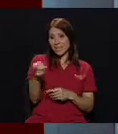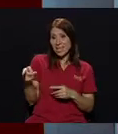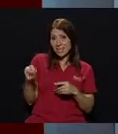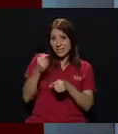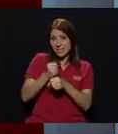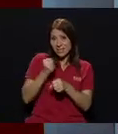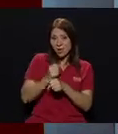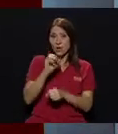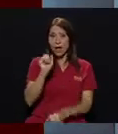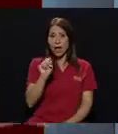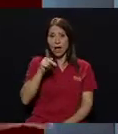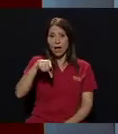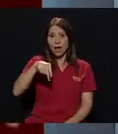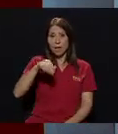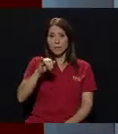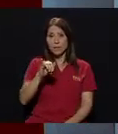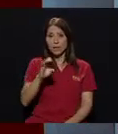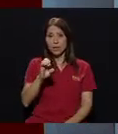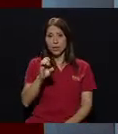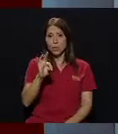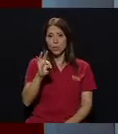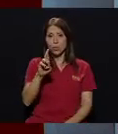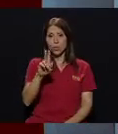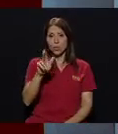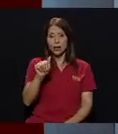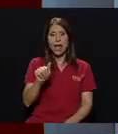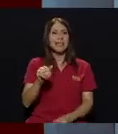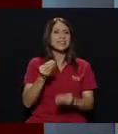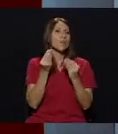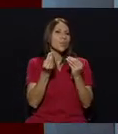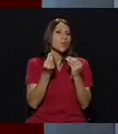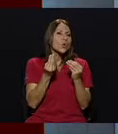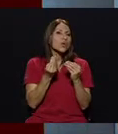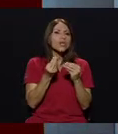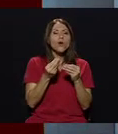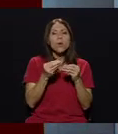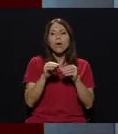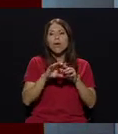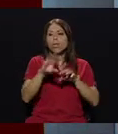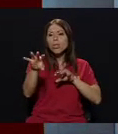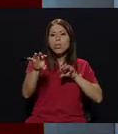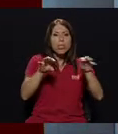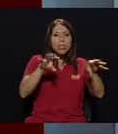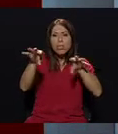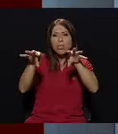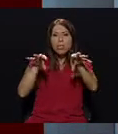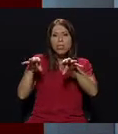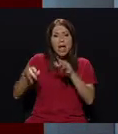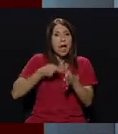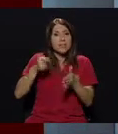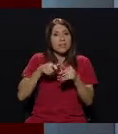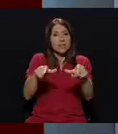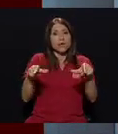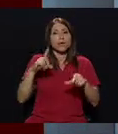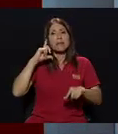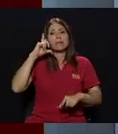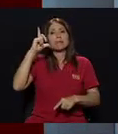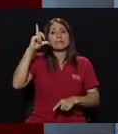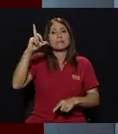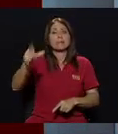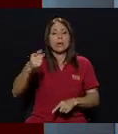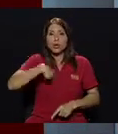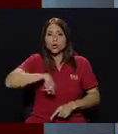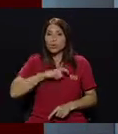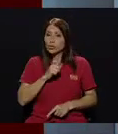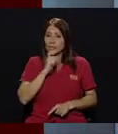Y la apicultura está como muy dispersado sobre todo el país, está en diferentes regiones, generalmente en zonas rurales, entonces a veces para nosotros